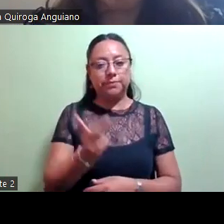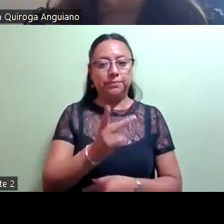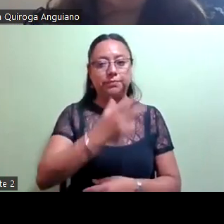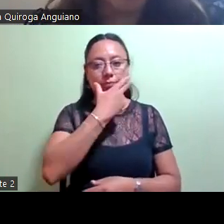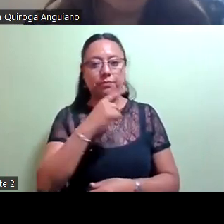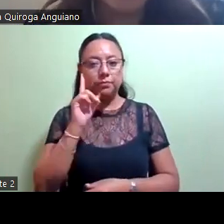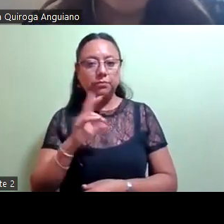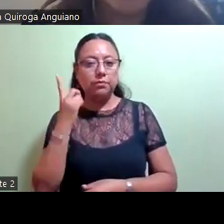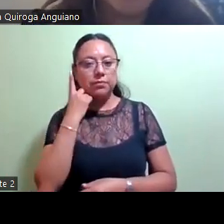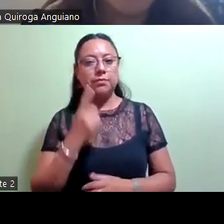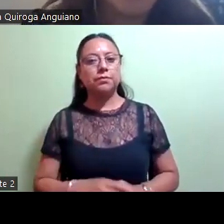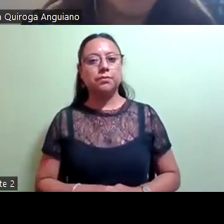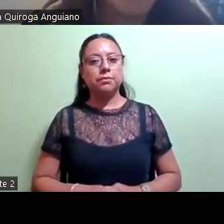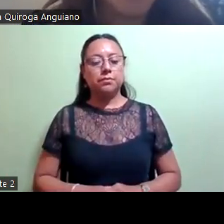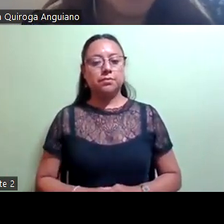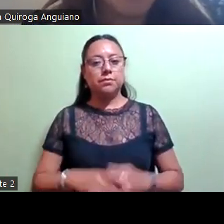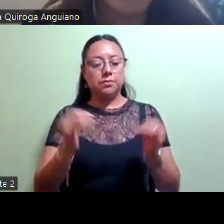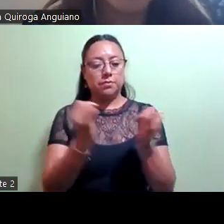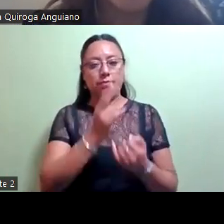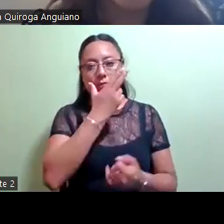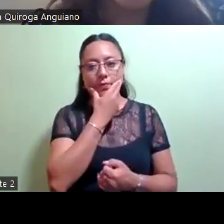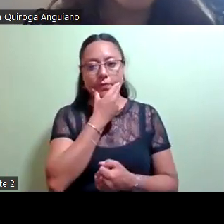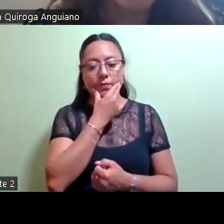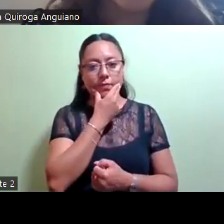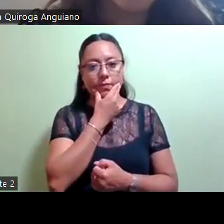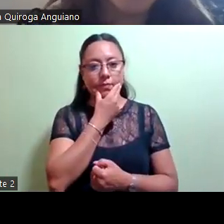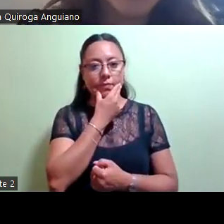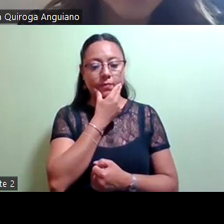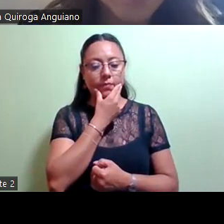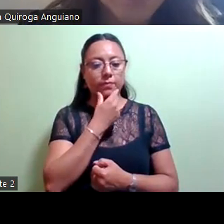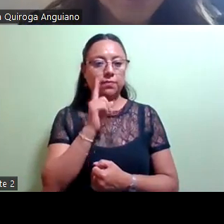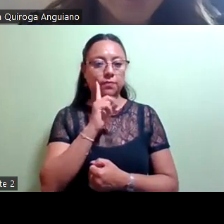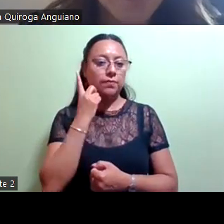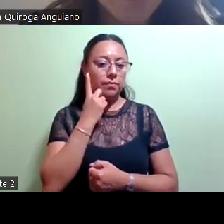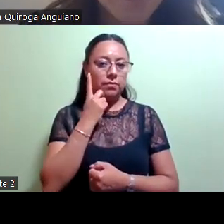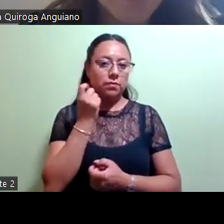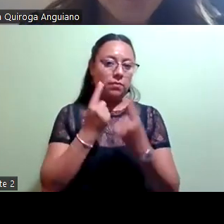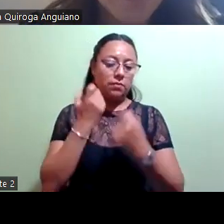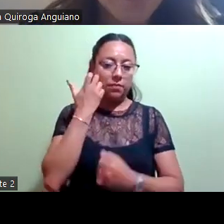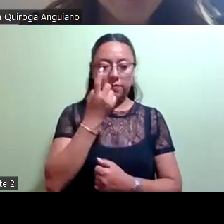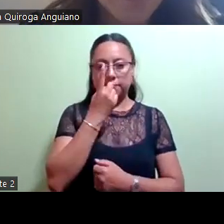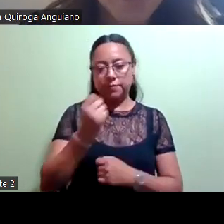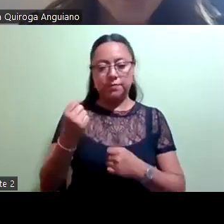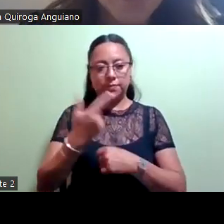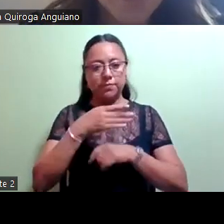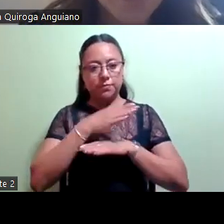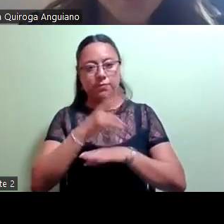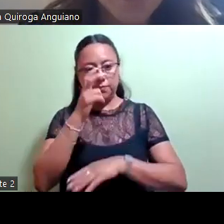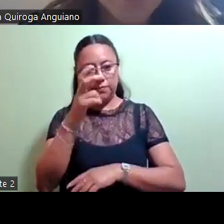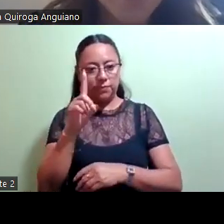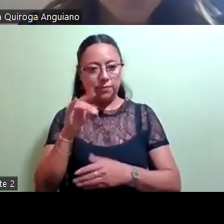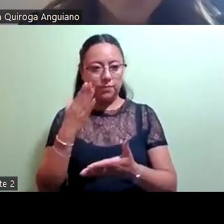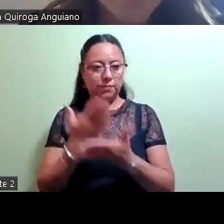diputadas presentes y a los diputados si alguien desea hacer el uso de la palabra en torno a este